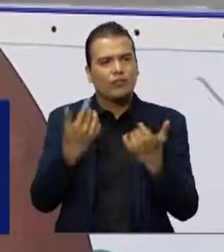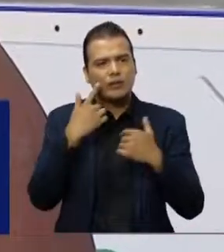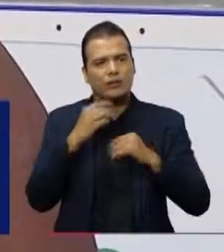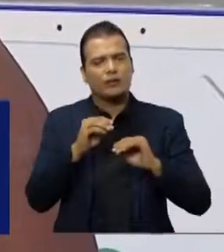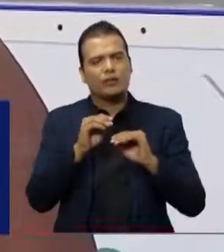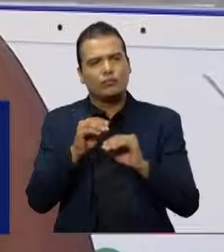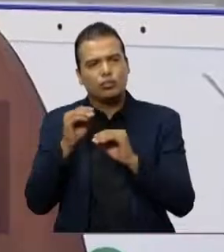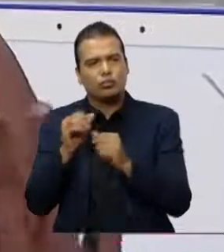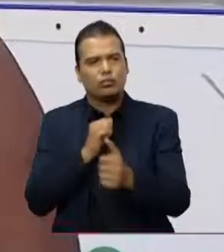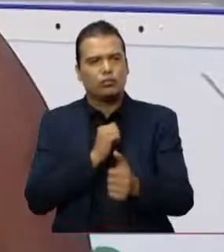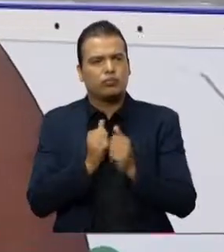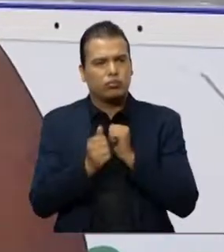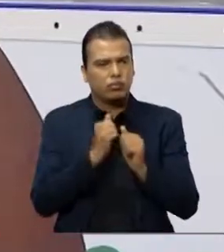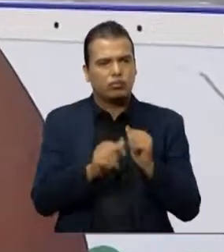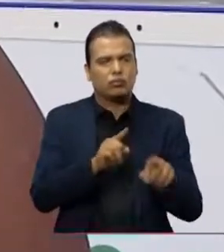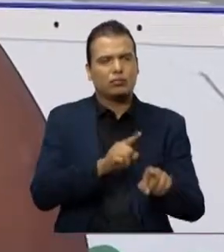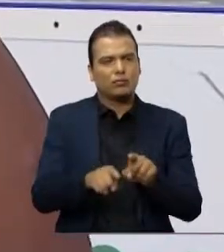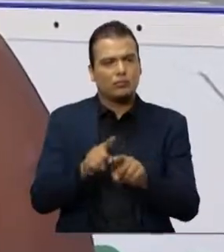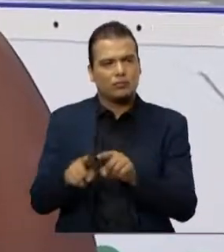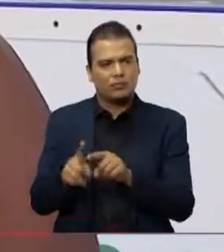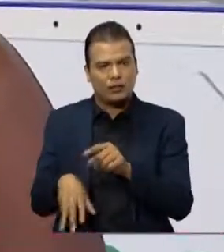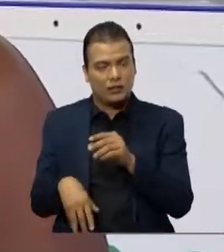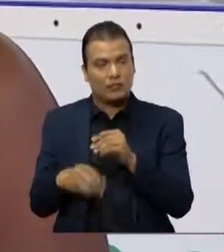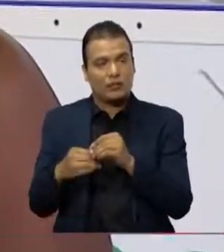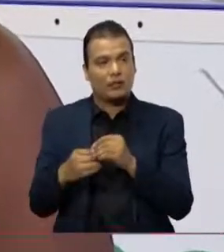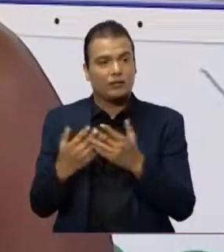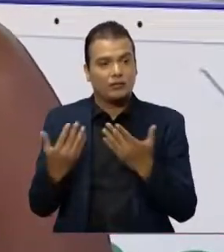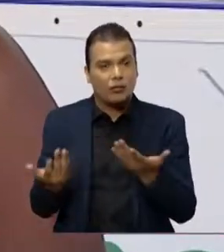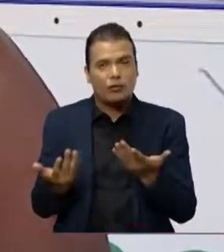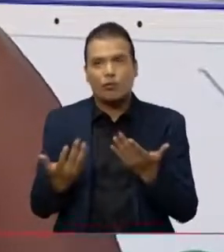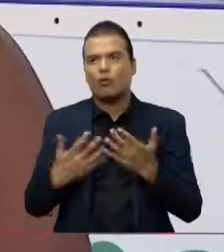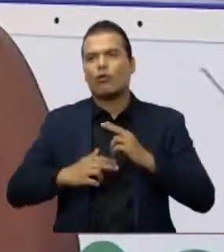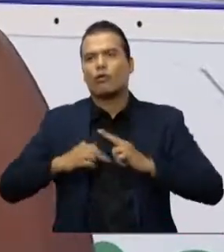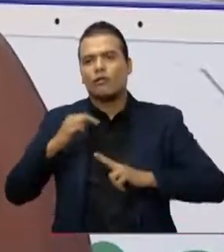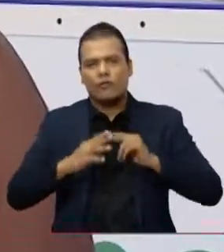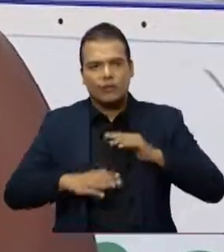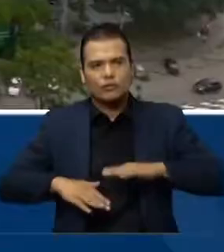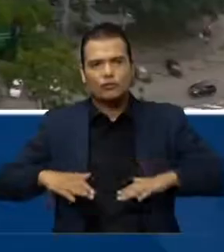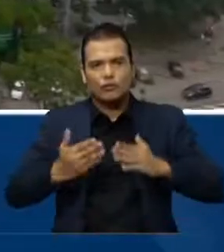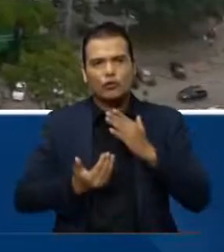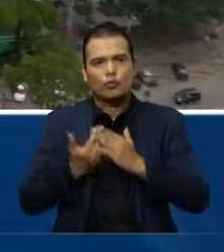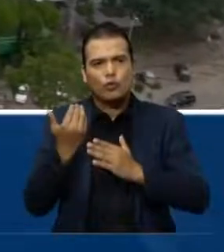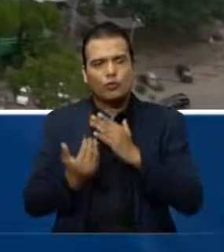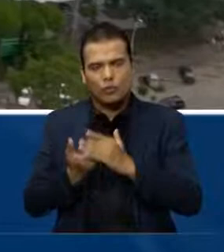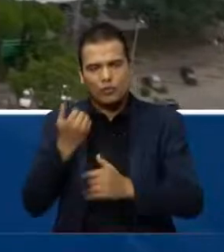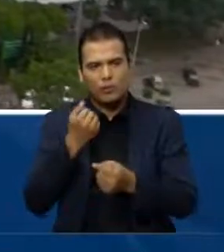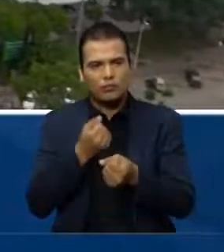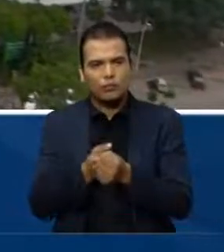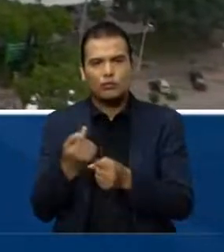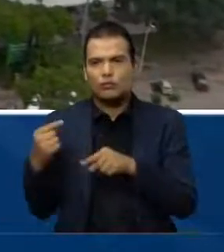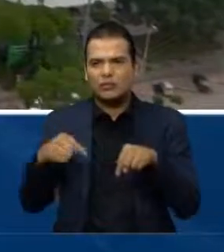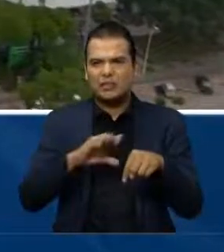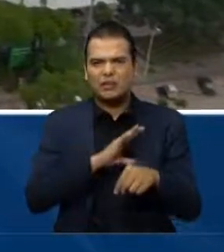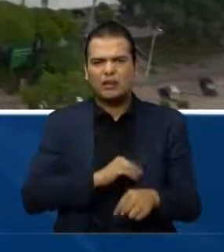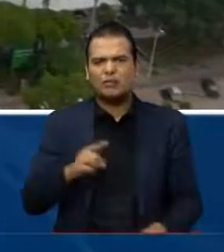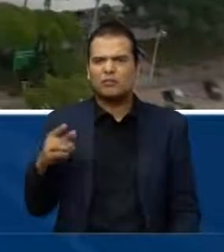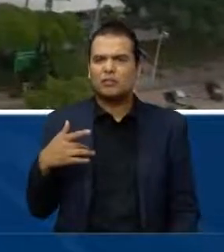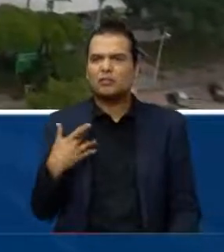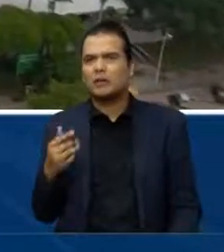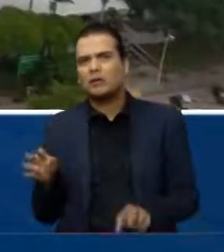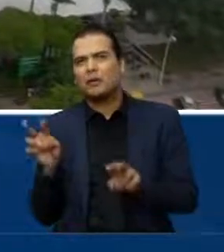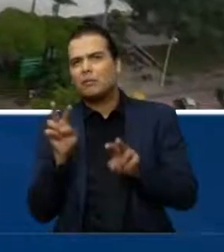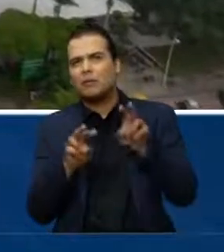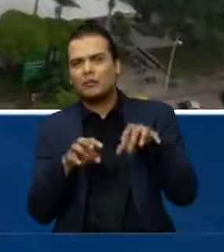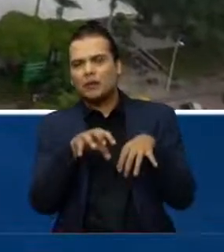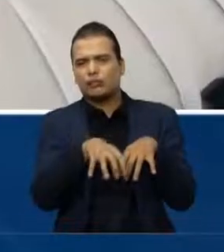y de formación deportiva y la infraestructura que nos toca ir armando. En su visita a Cali, ¿qué ha podido ver de los escenarios